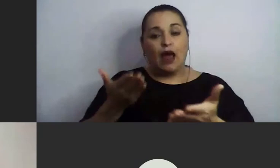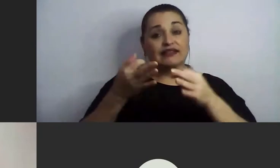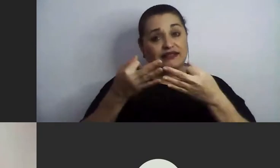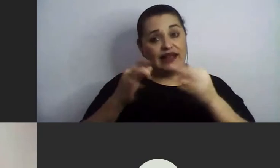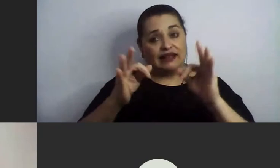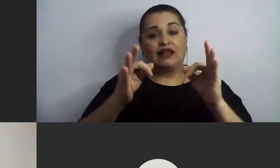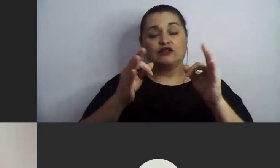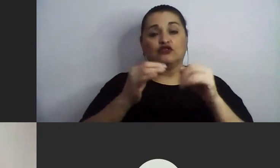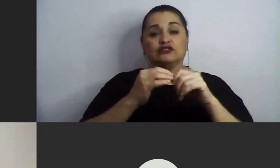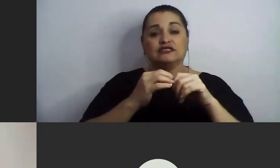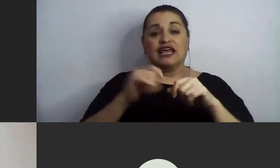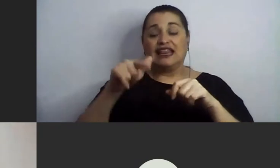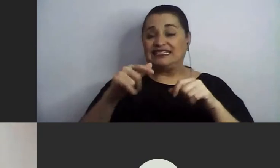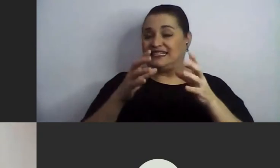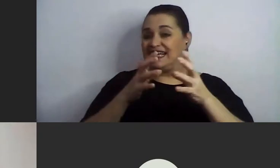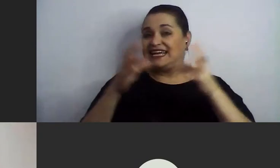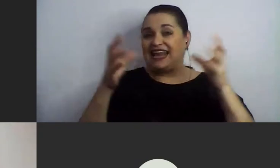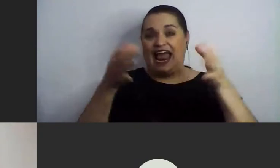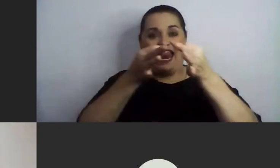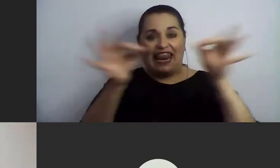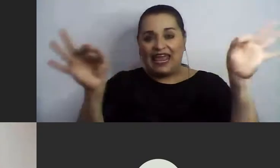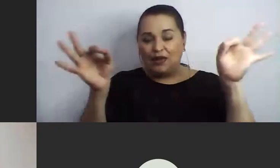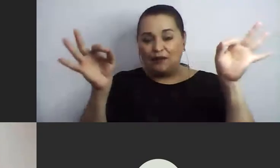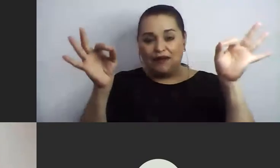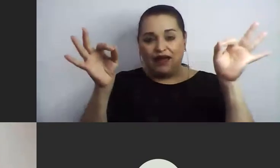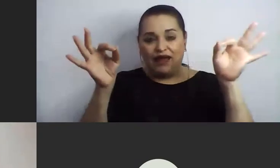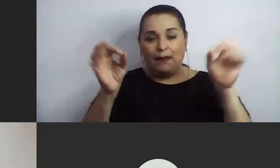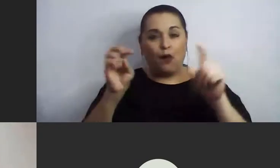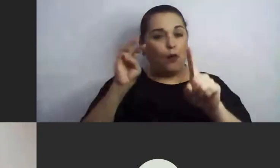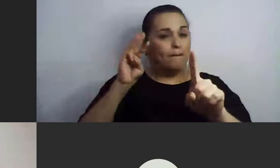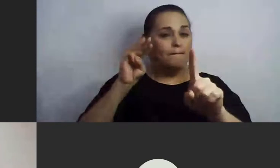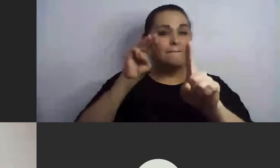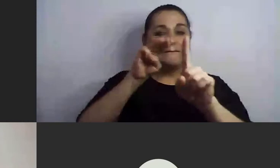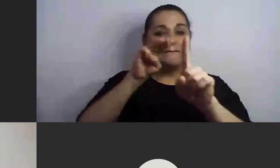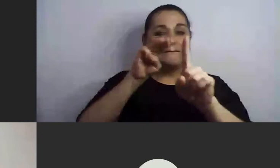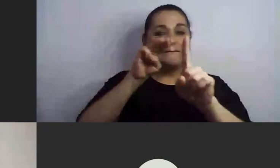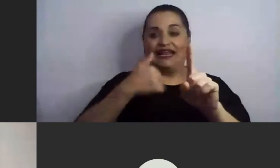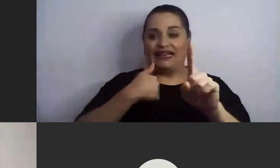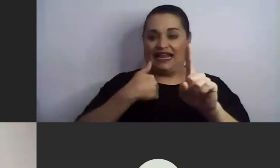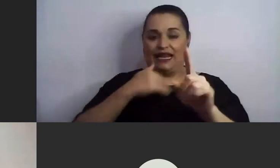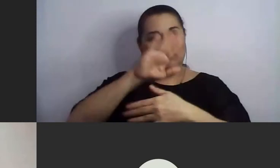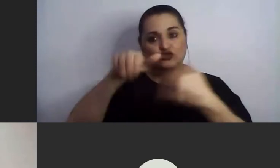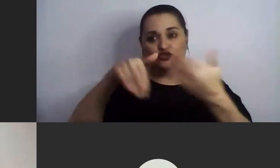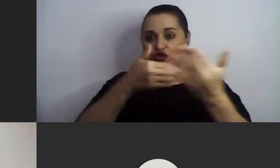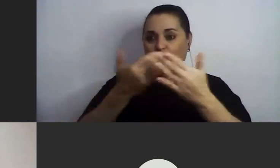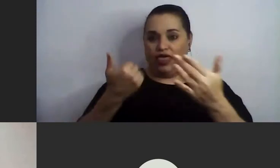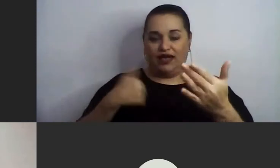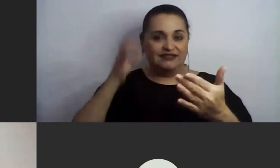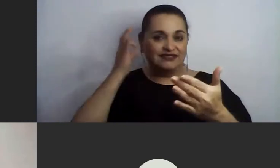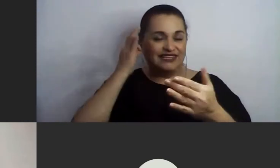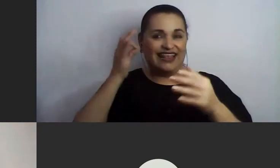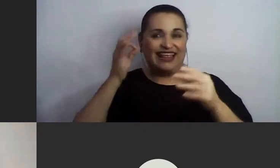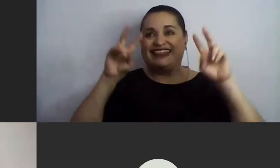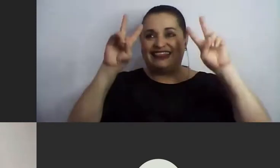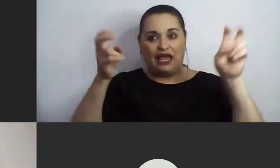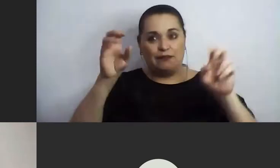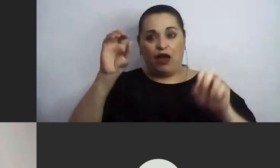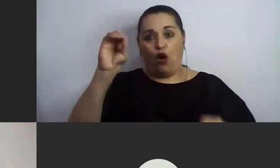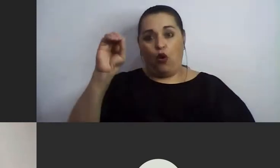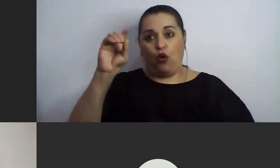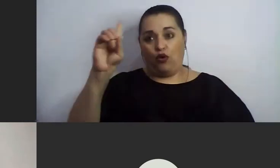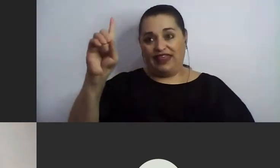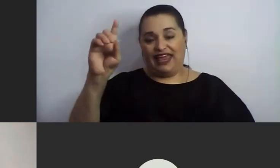de este gran lema o esta gran meta verdad que tenemos todas y todos en este tema de ODS como